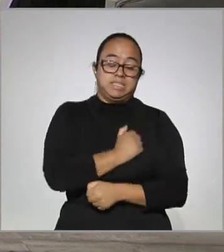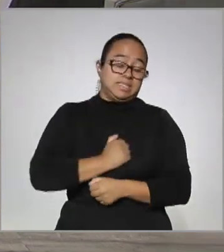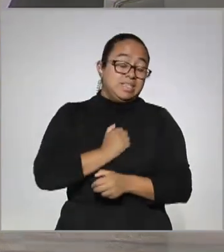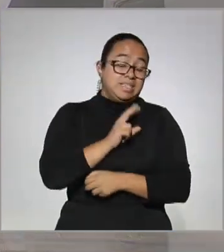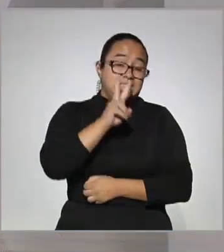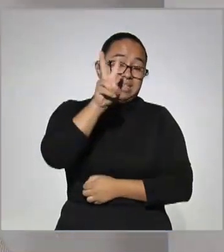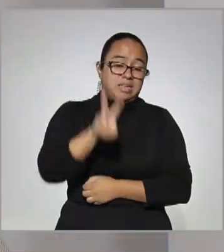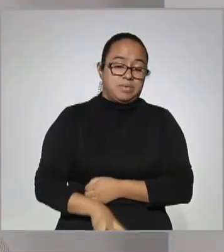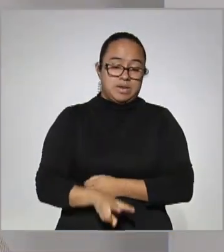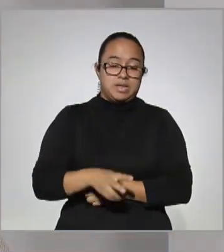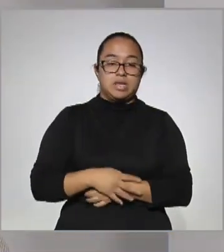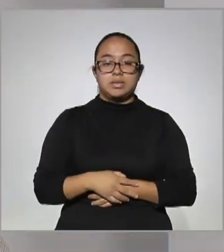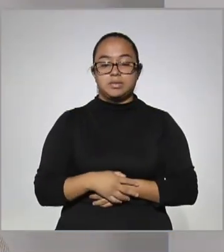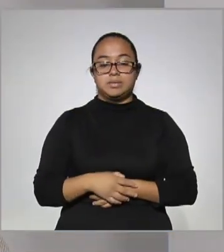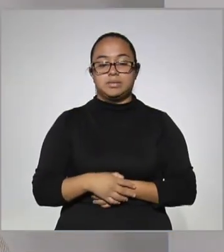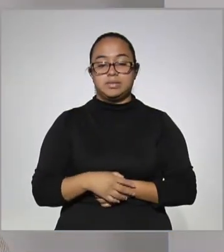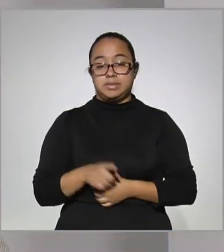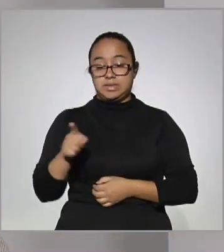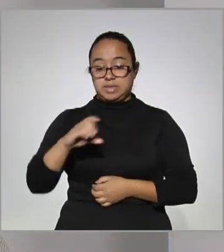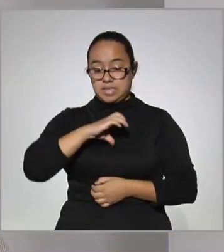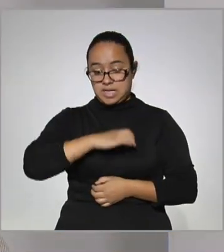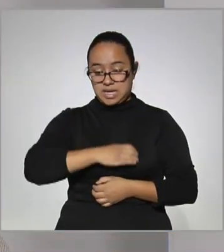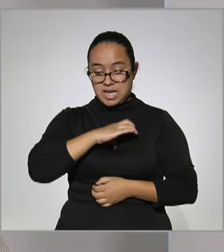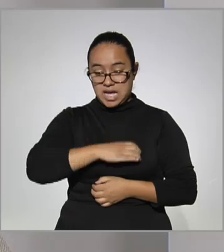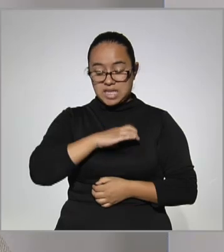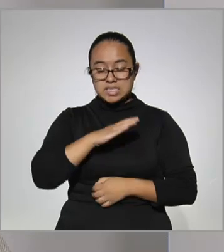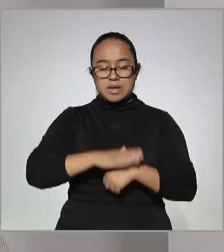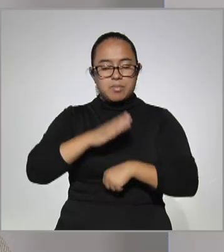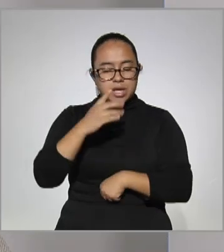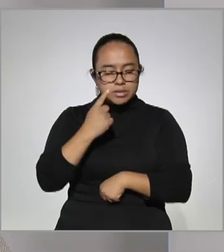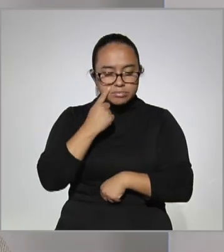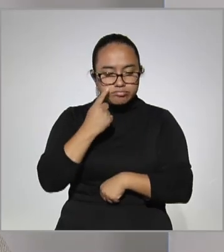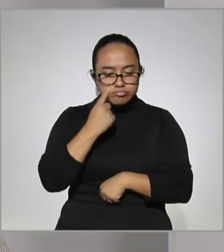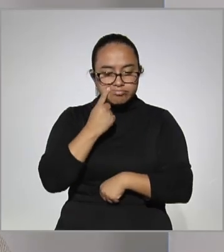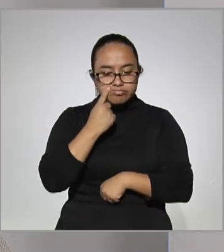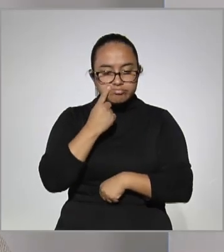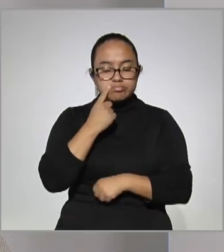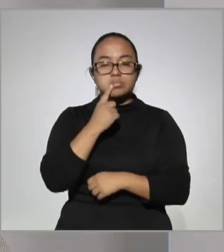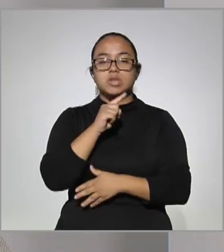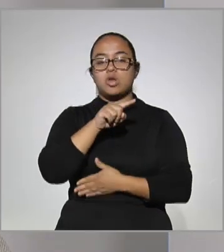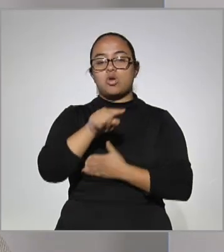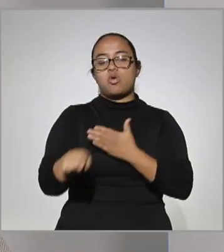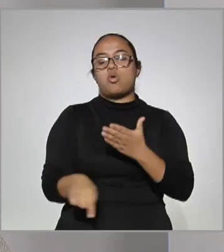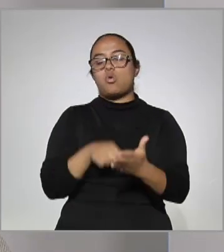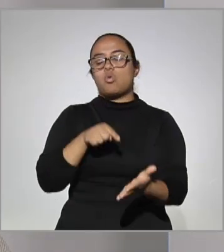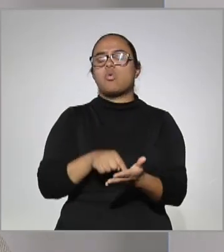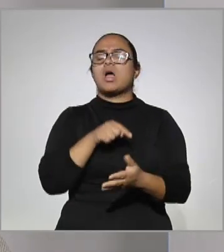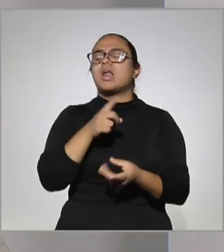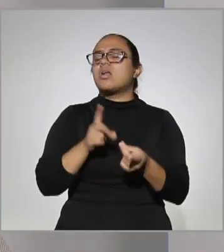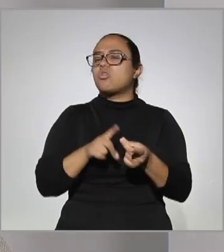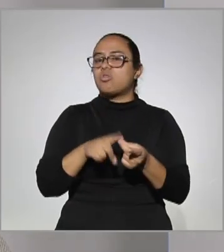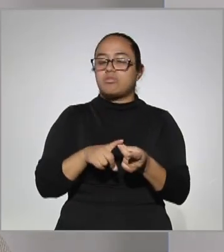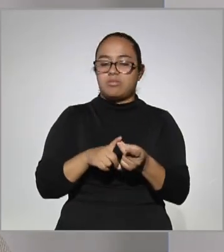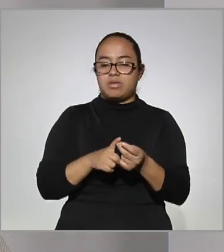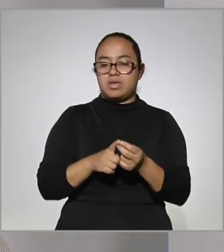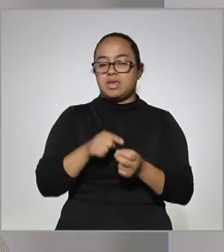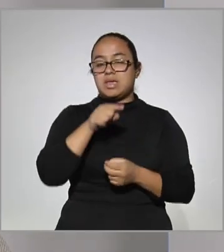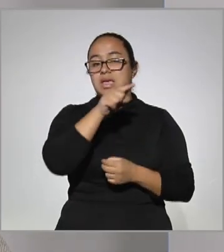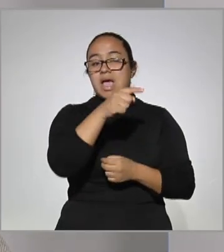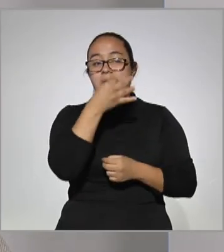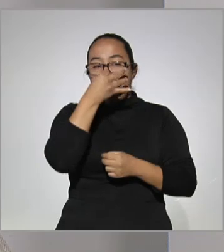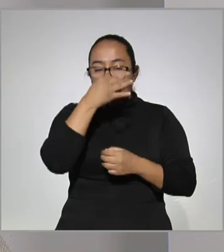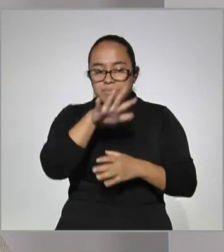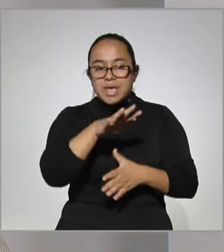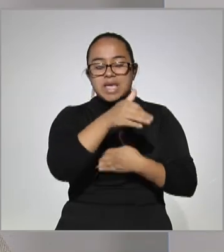desafortunadamente este tipo de cáncer es más frecuente en los lugares donde estamos en vías de desarrollo